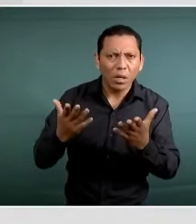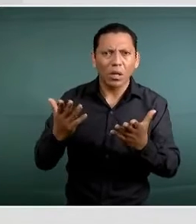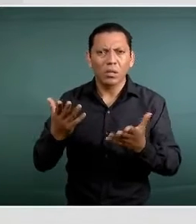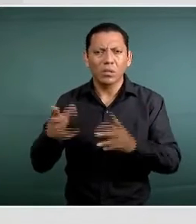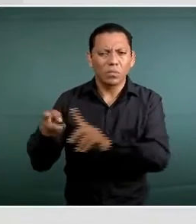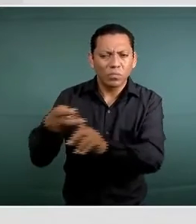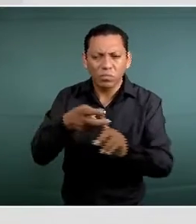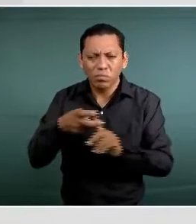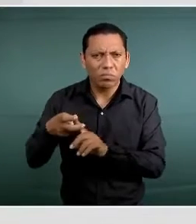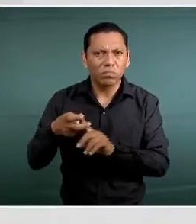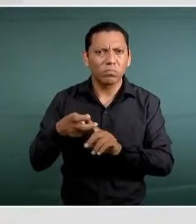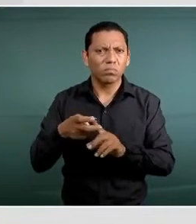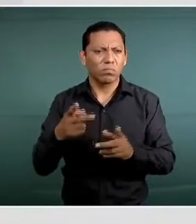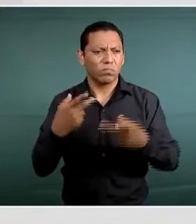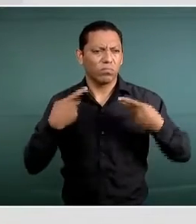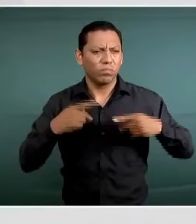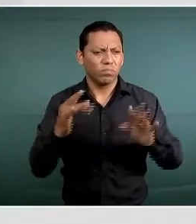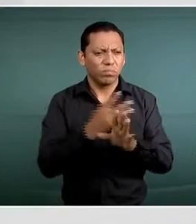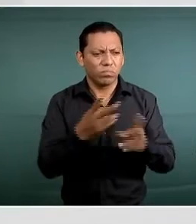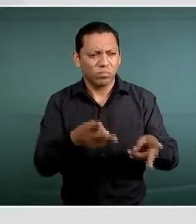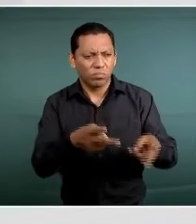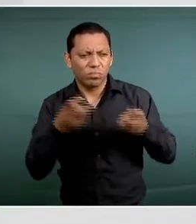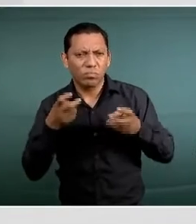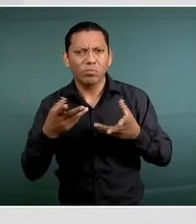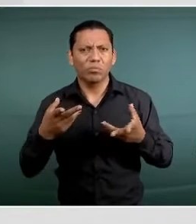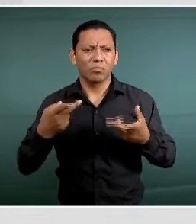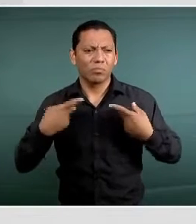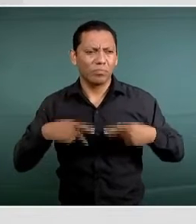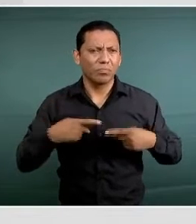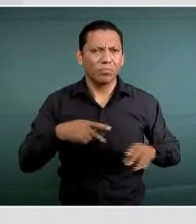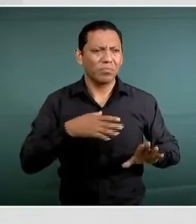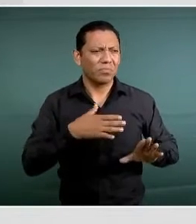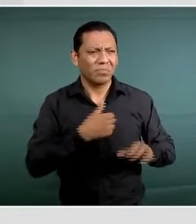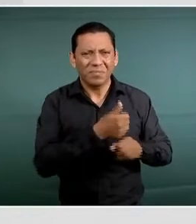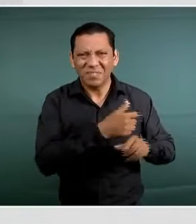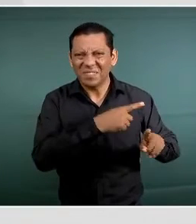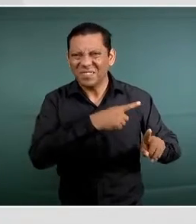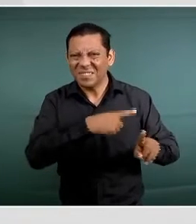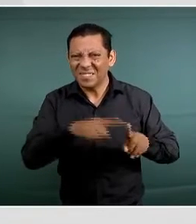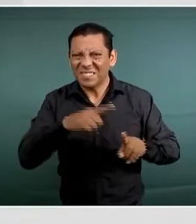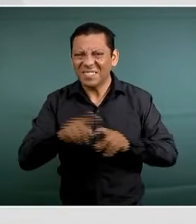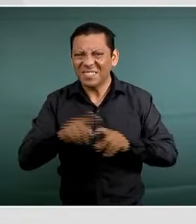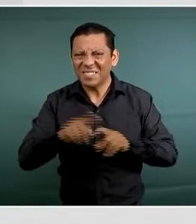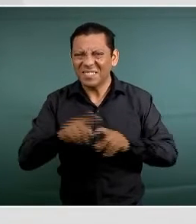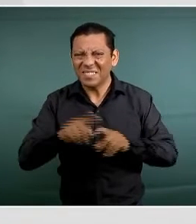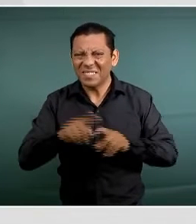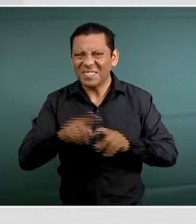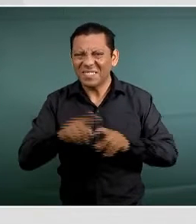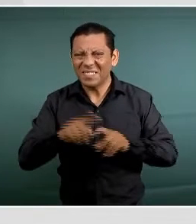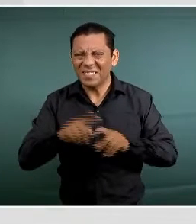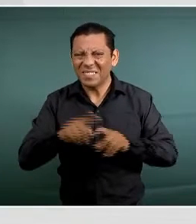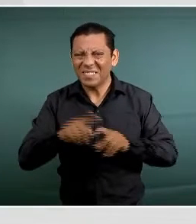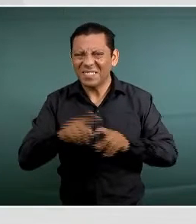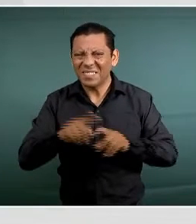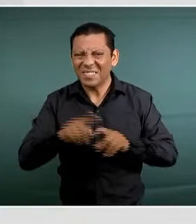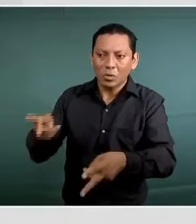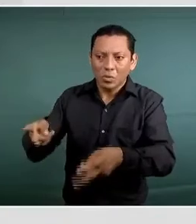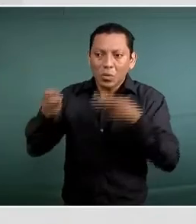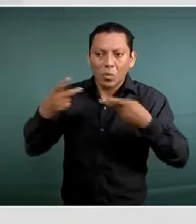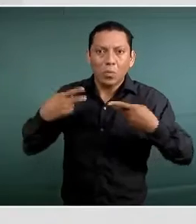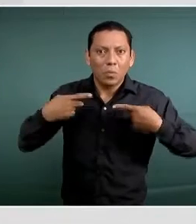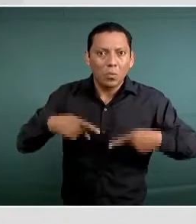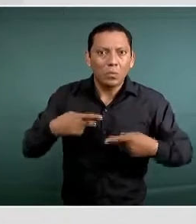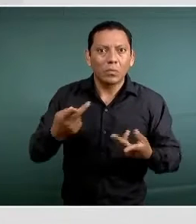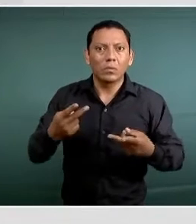el secuestro, el robo a transeúnte, la trata de personas, robo a vehículos, robo en transporte, robo a transportistas,